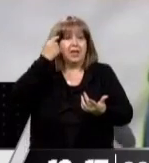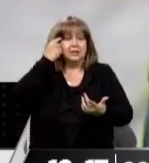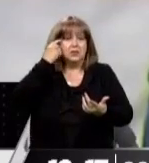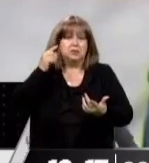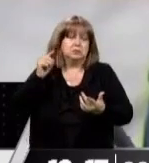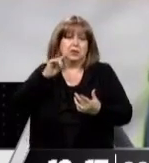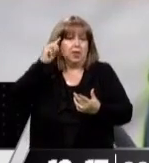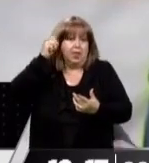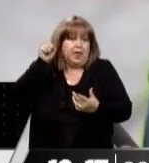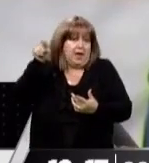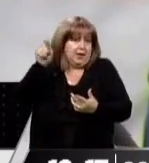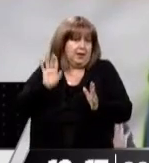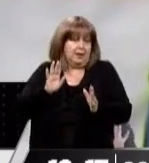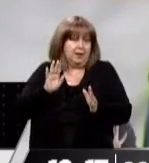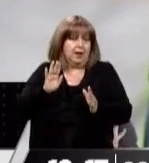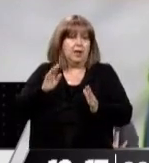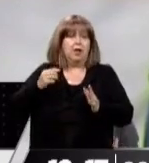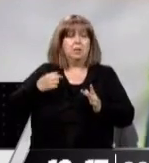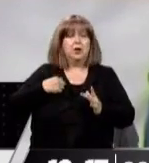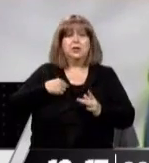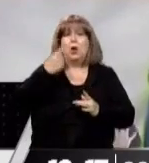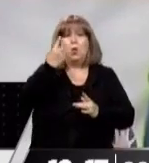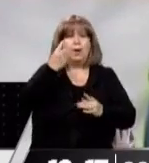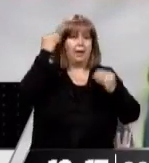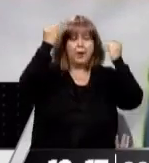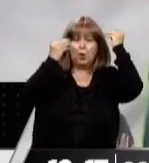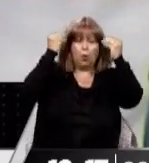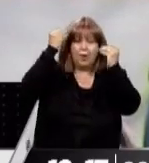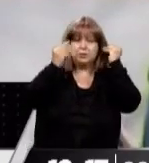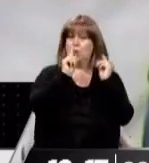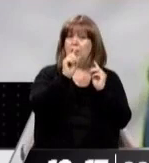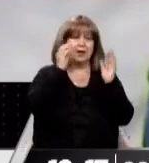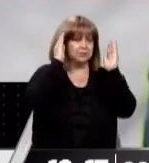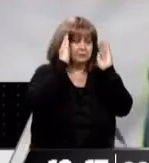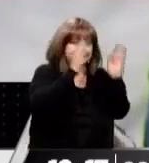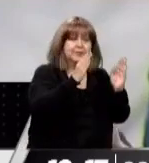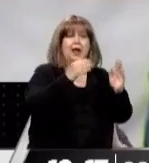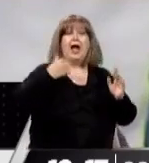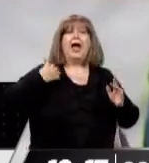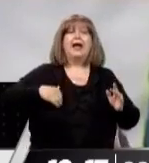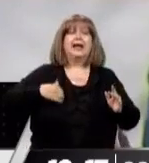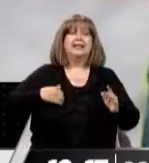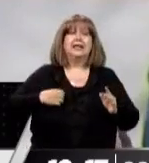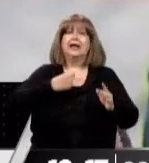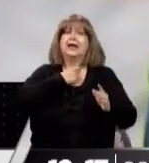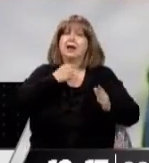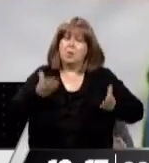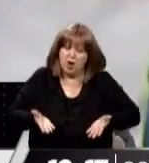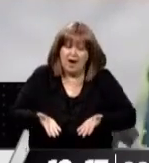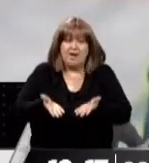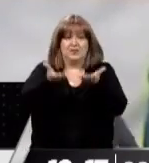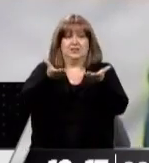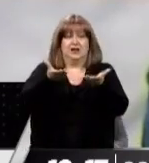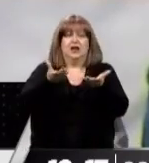solo una interpretación. Porque yo tengo una sola preocupación, ¿saben cuál es? Que la Argentina de una vez y para siempre se ponga de pie